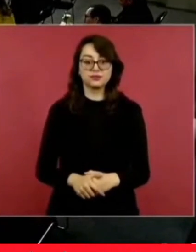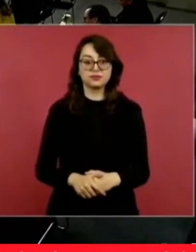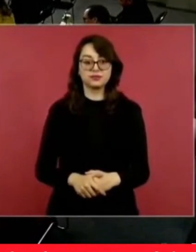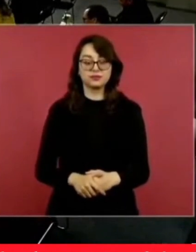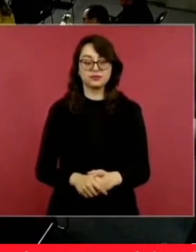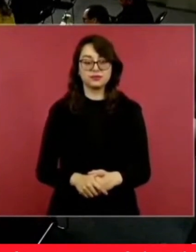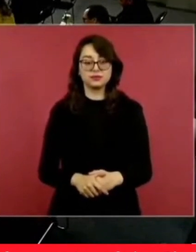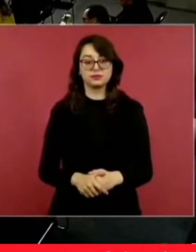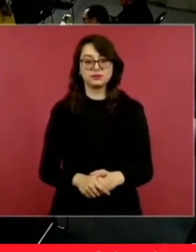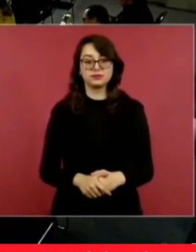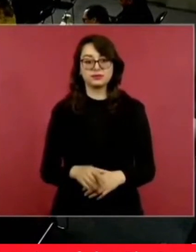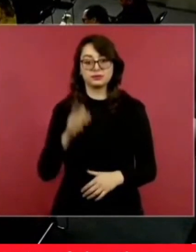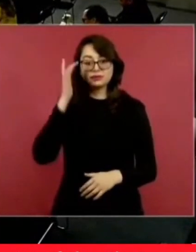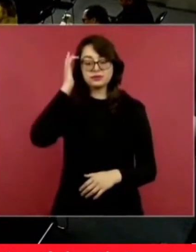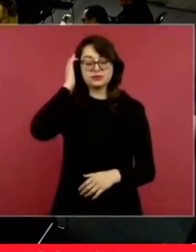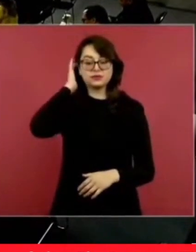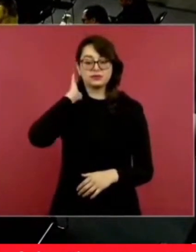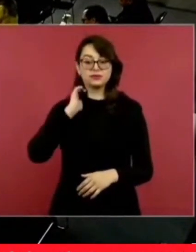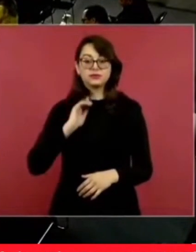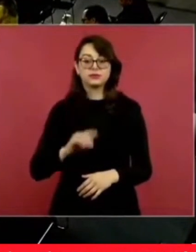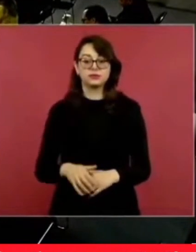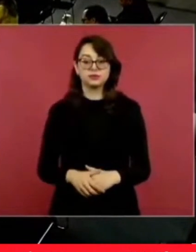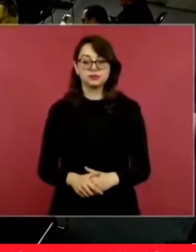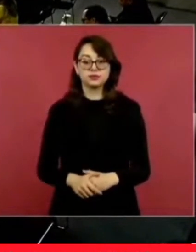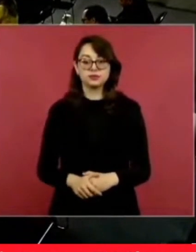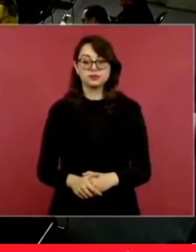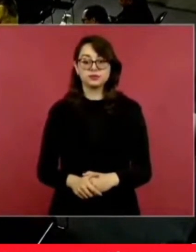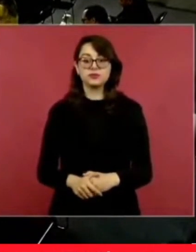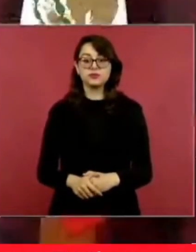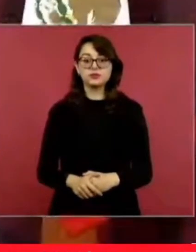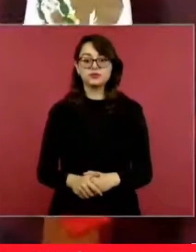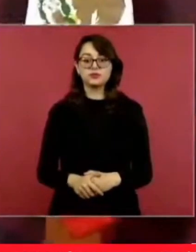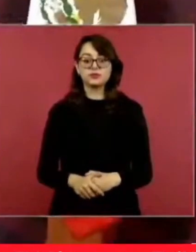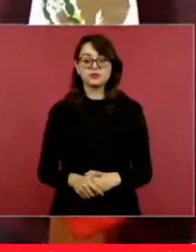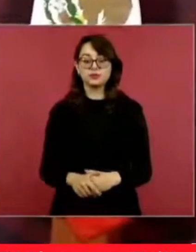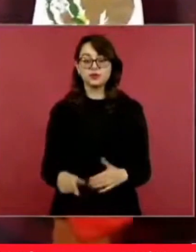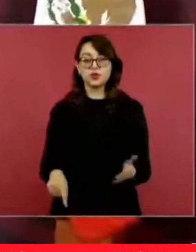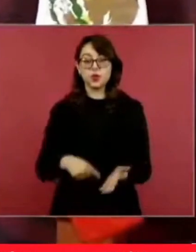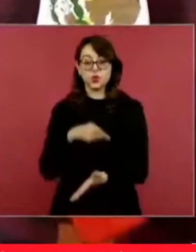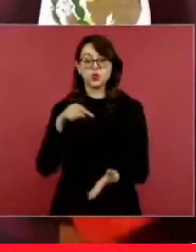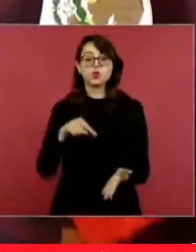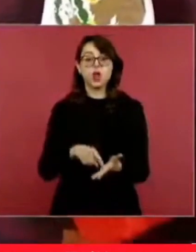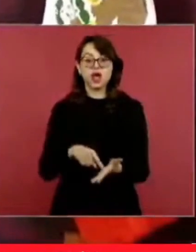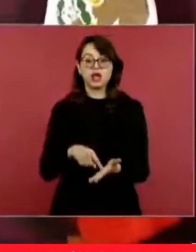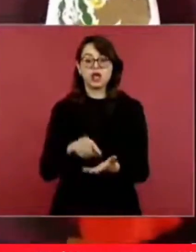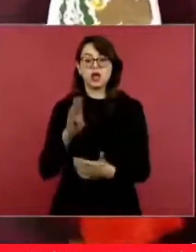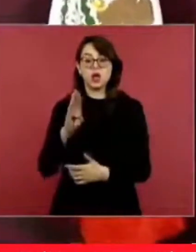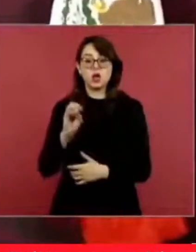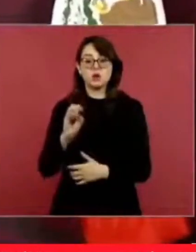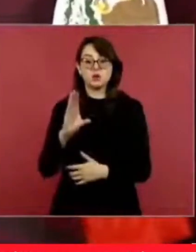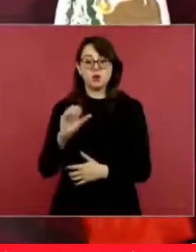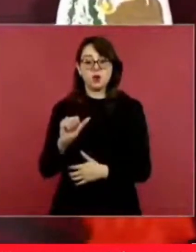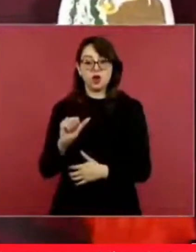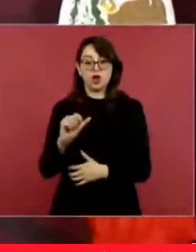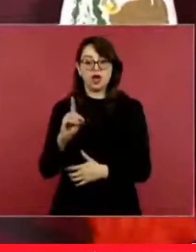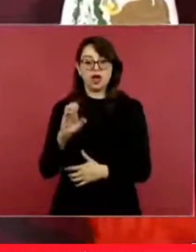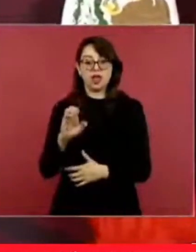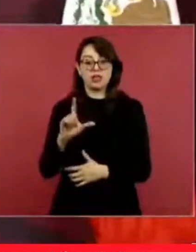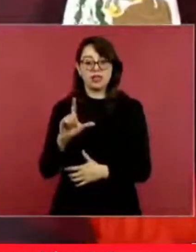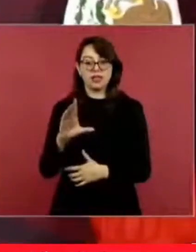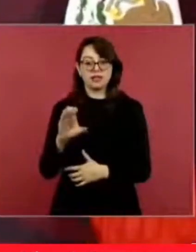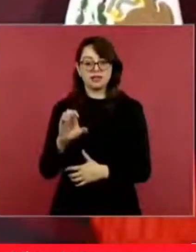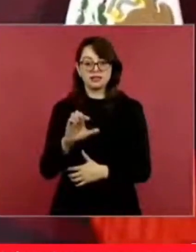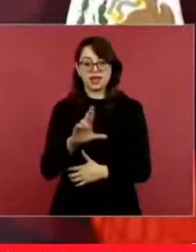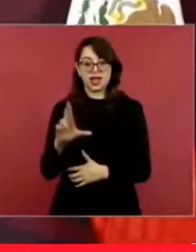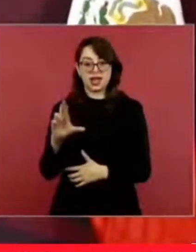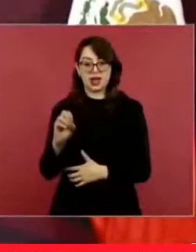En un sitio que se llama Boca del Cerro, porque a partir de ahí